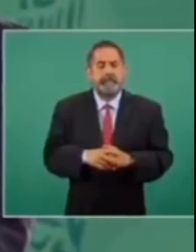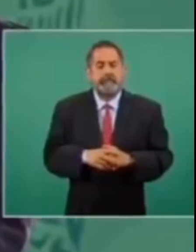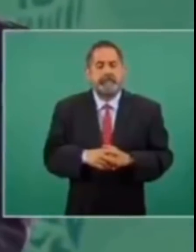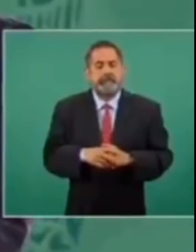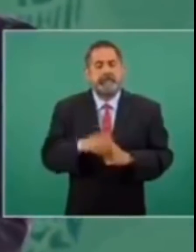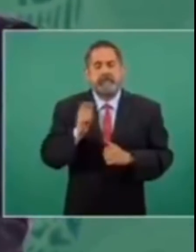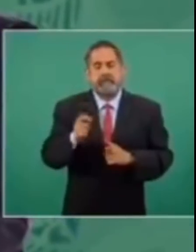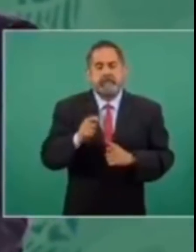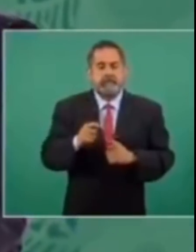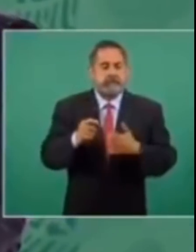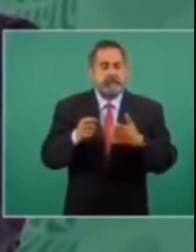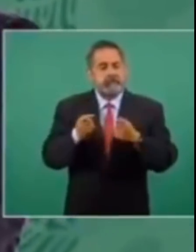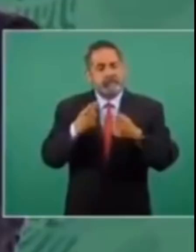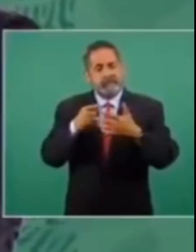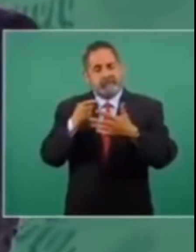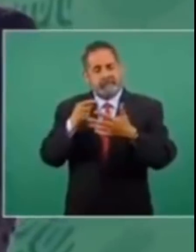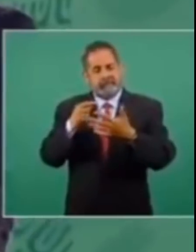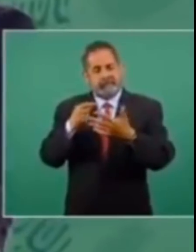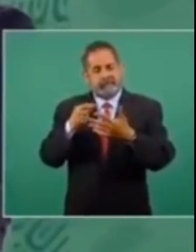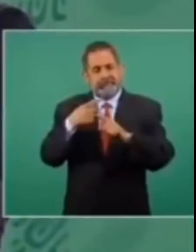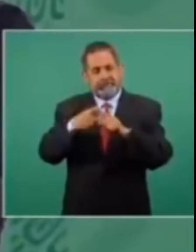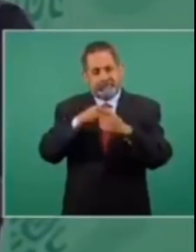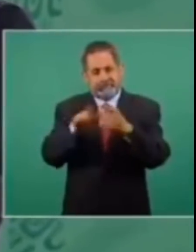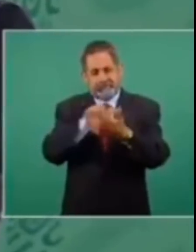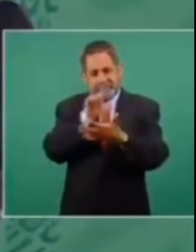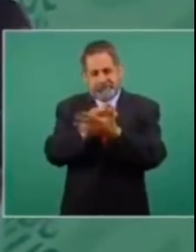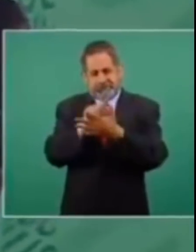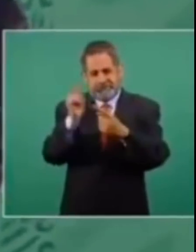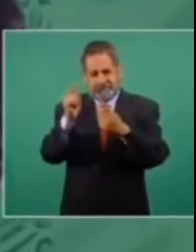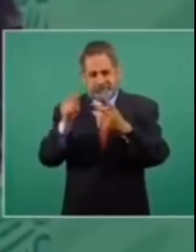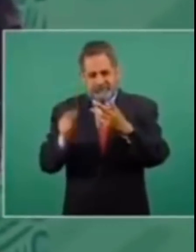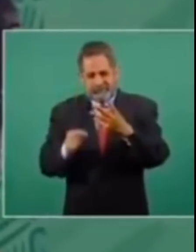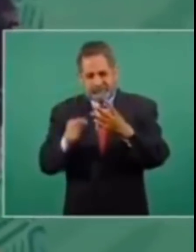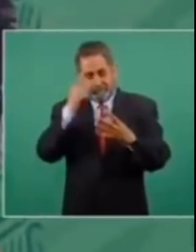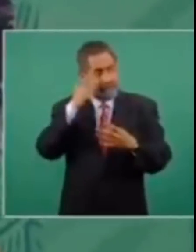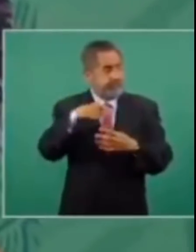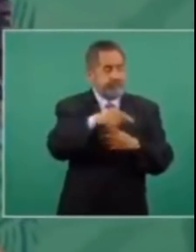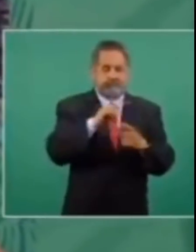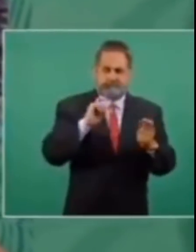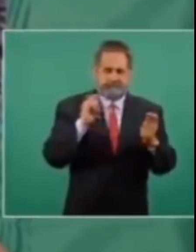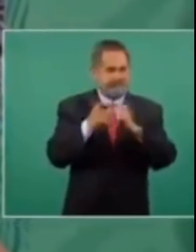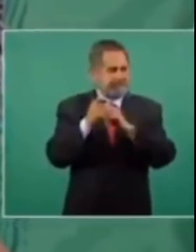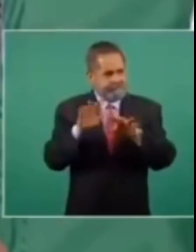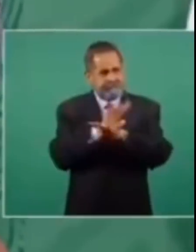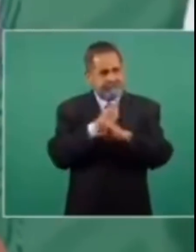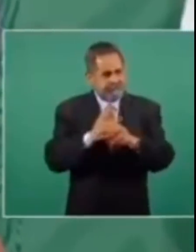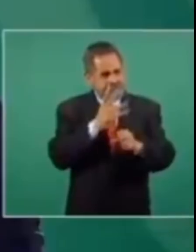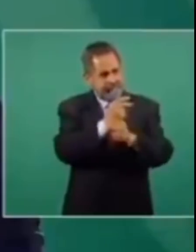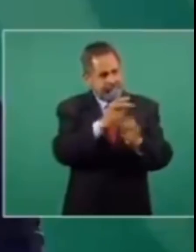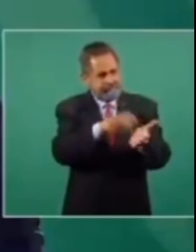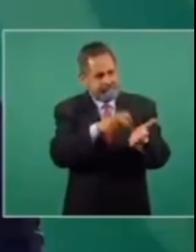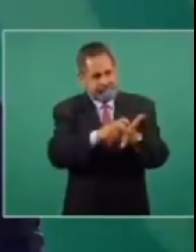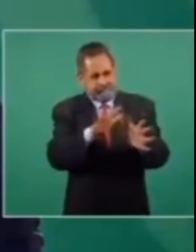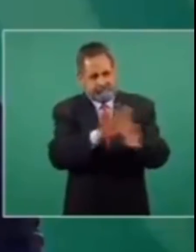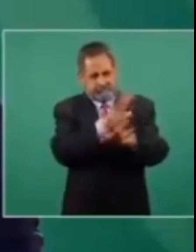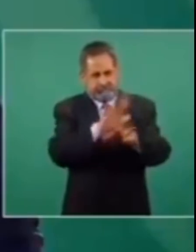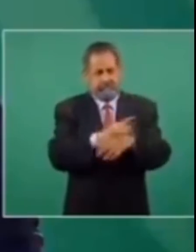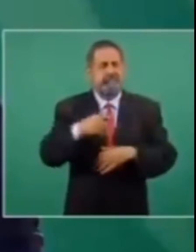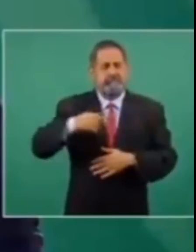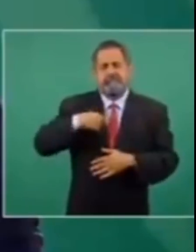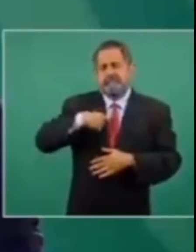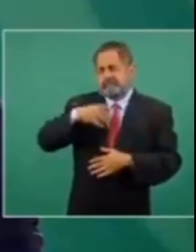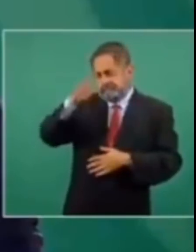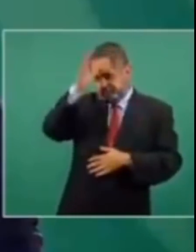número determinado de leyes para reformar al poder judicial 23 de